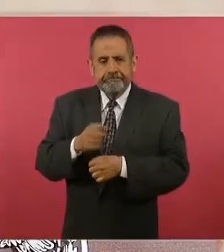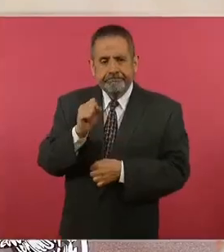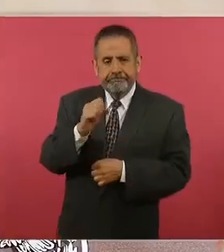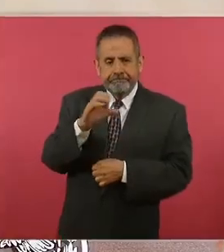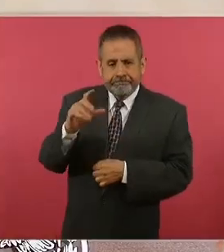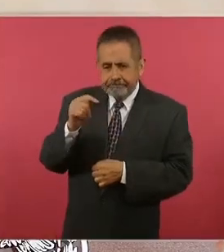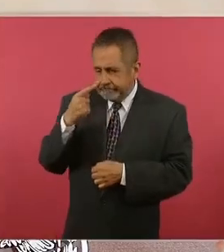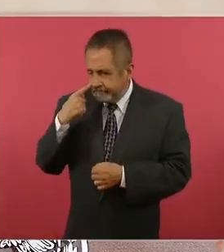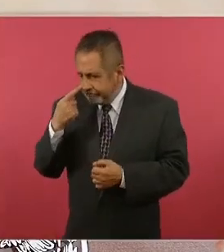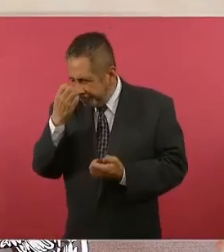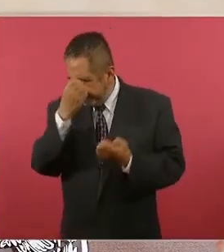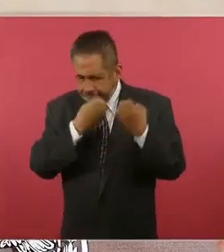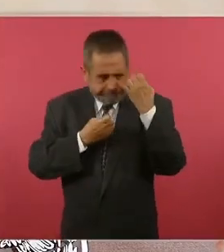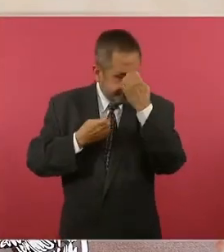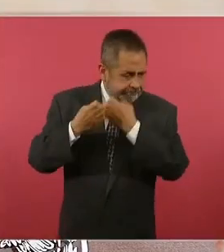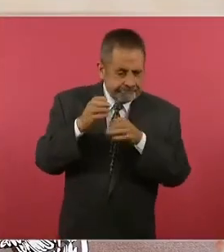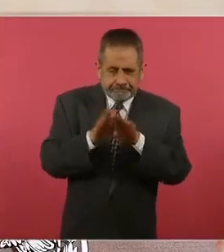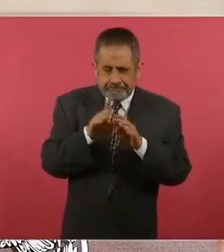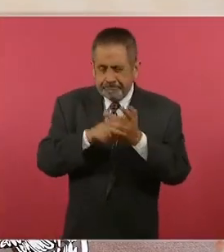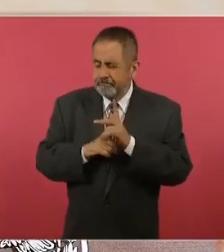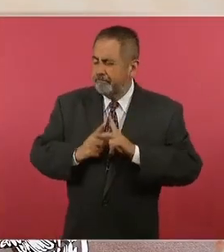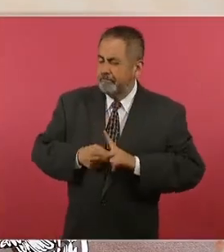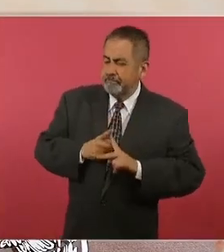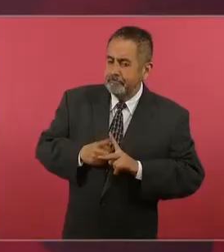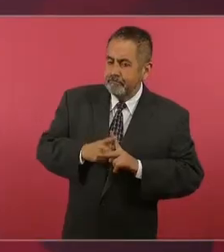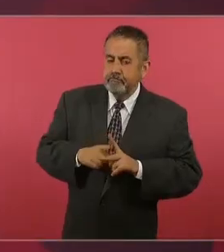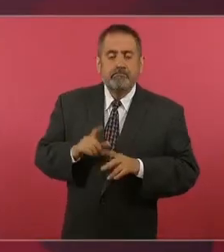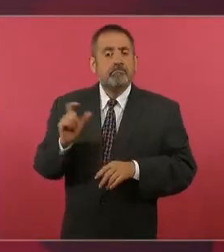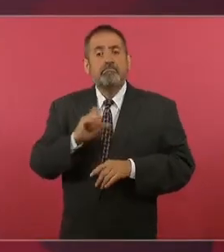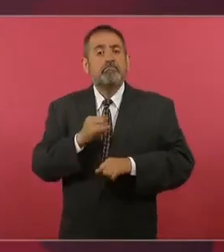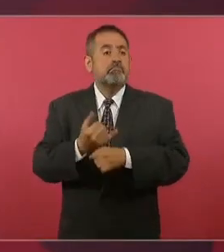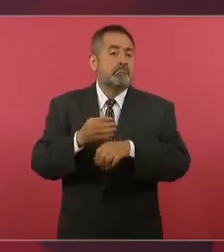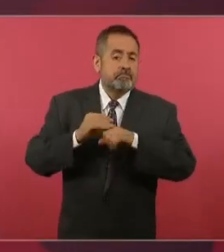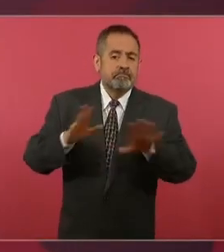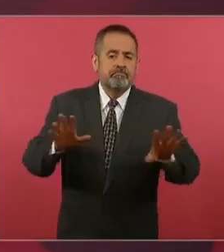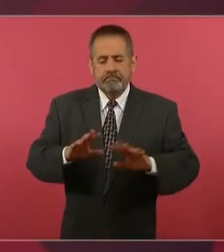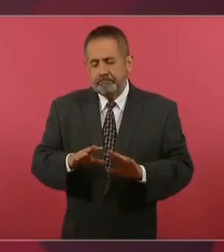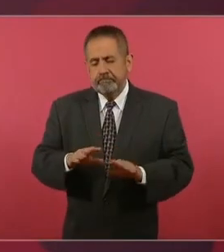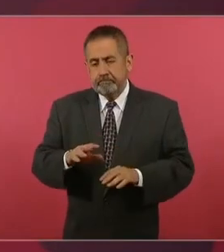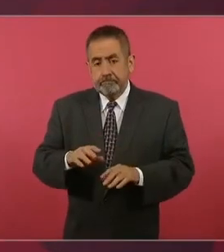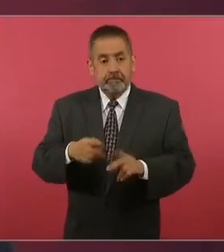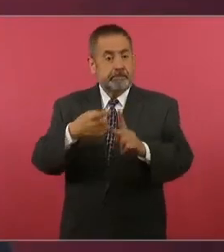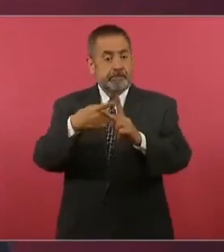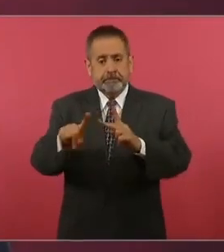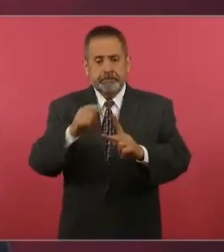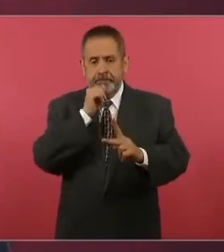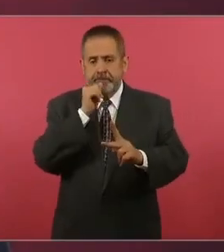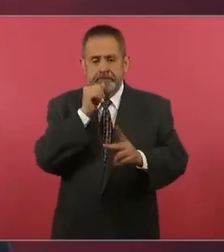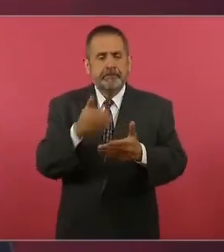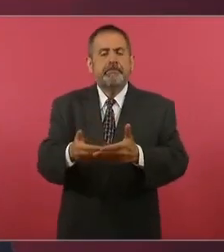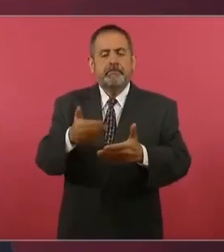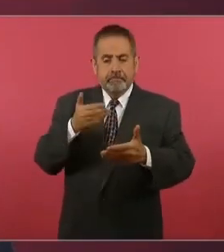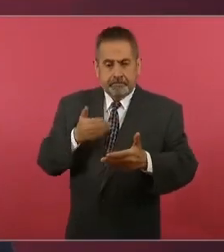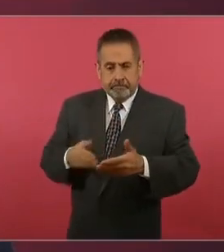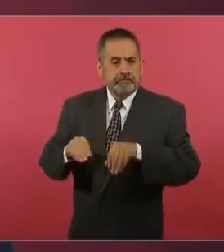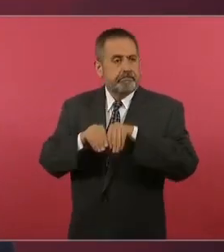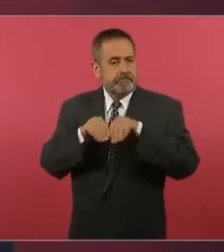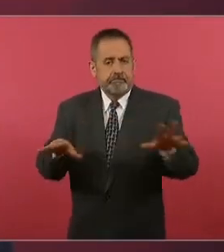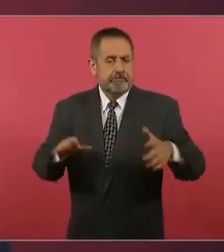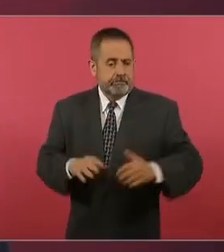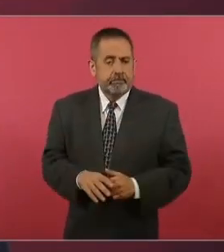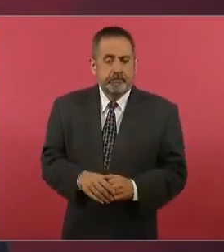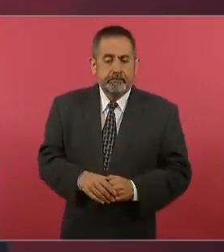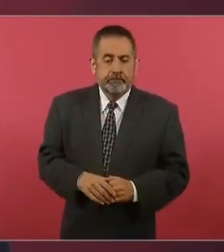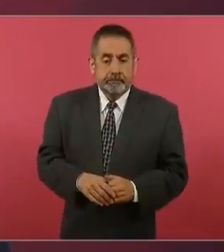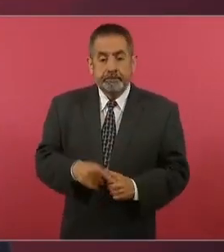Infraestructura, Comunicaciones y Transportes y se van a dar a conocer de igual manera antes de que entre en operación este tren.